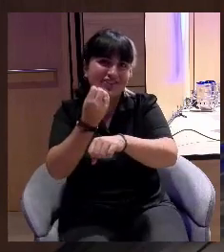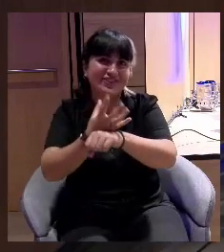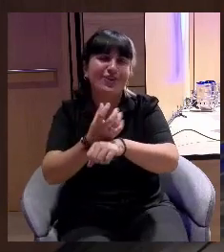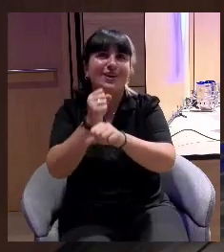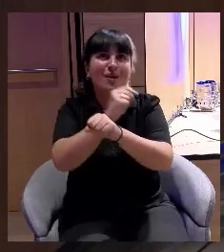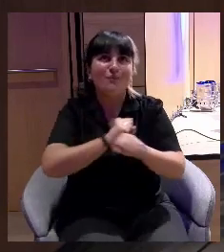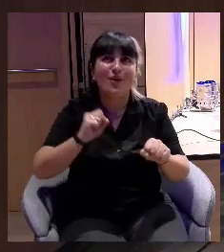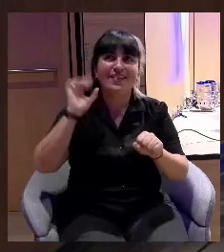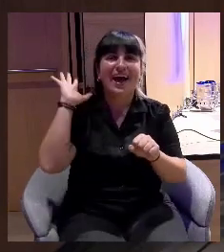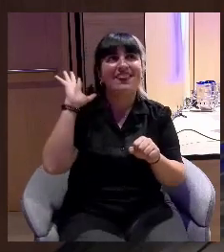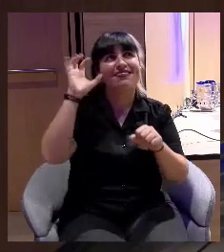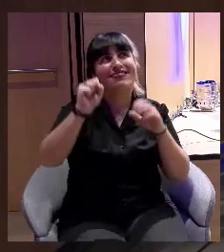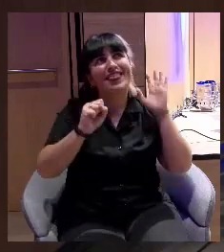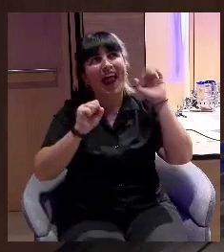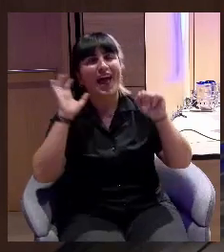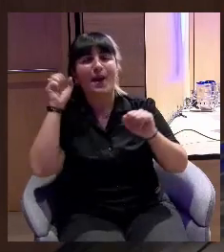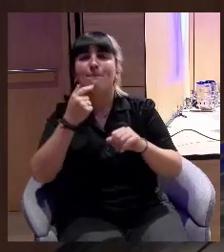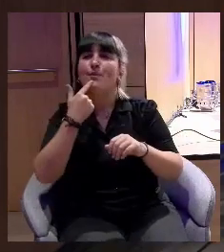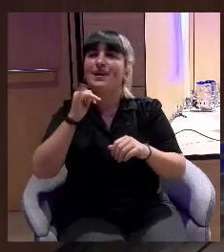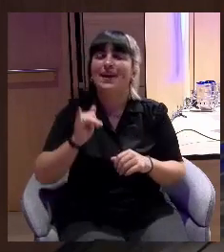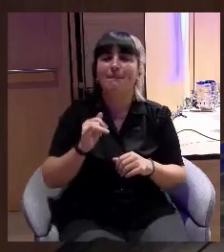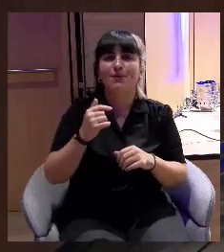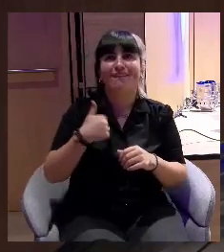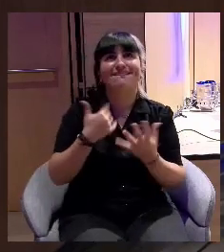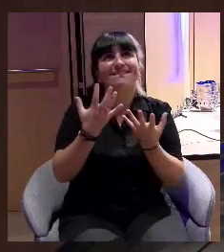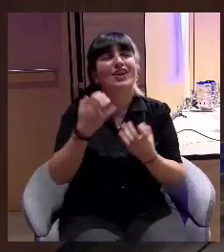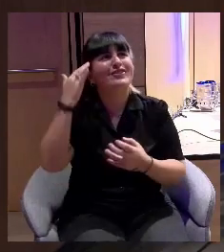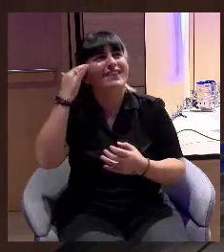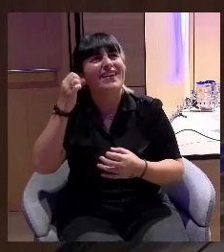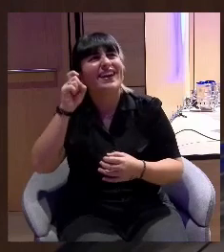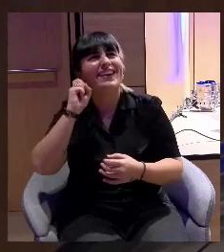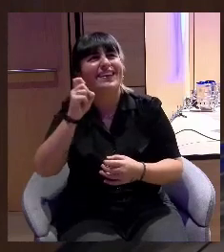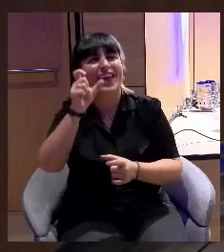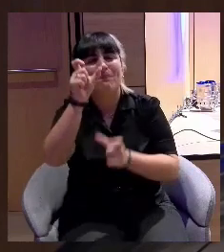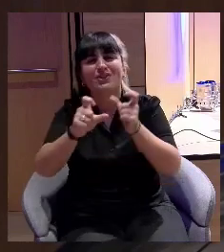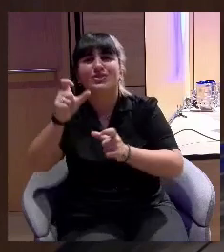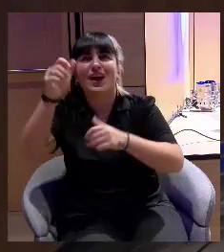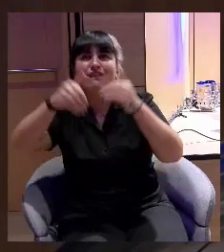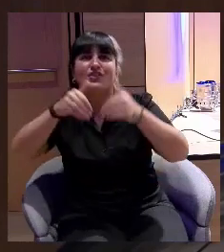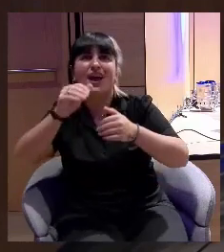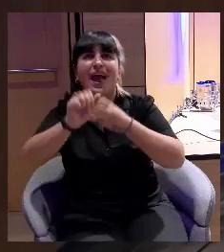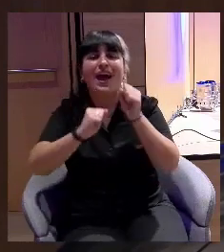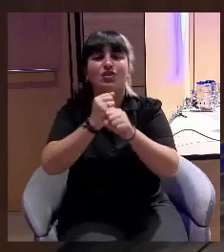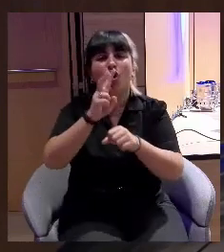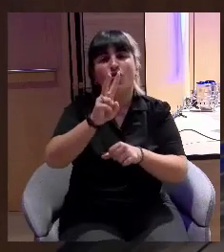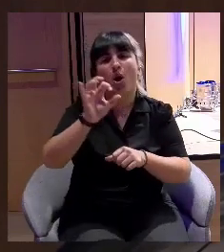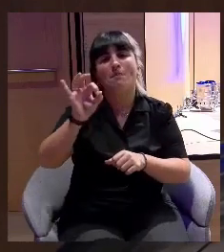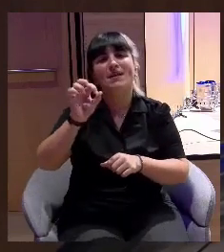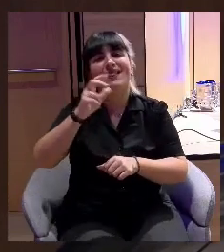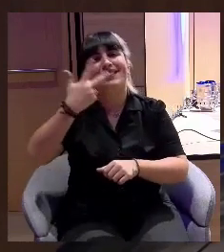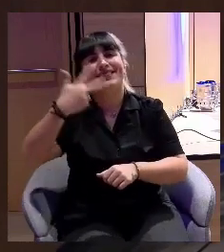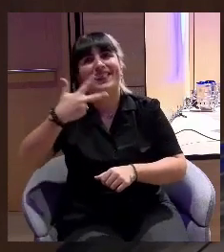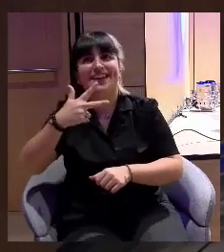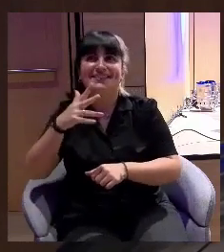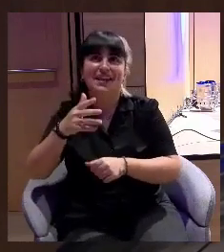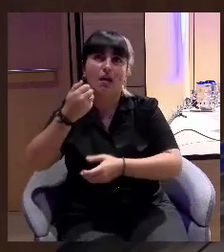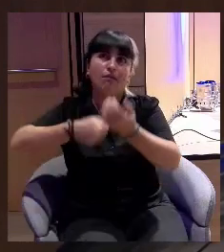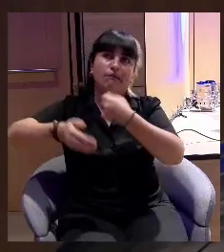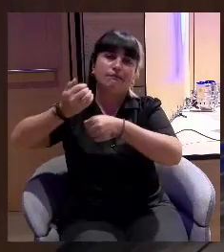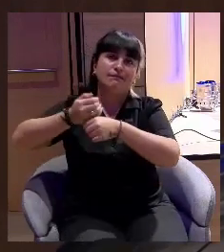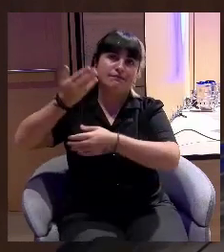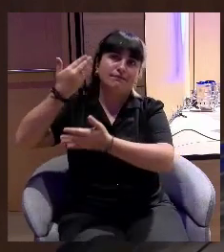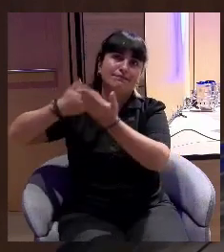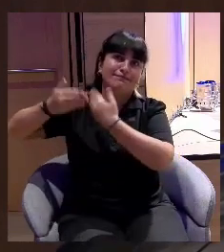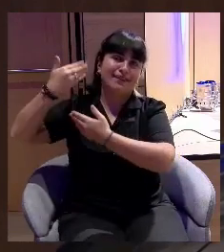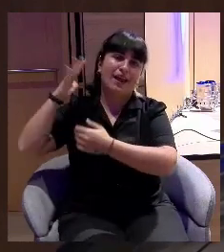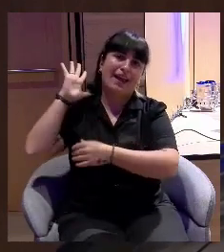que estaban electos el día 13 de agosto de 2023 y te los des. No estamos ahí, pero queremos ir